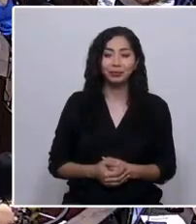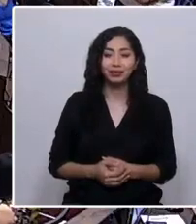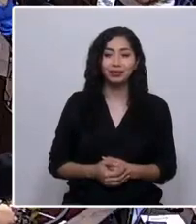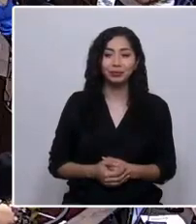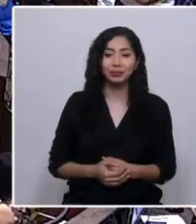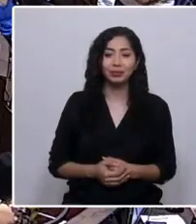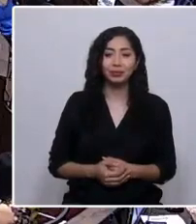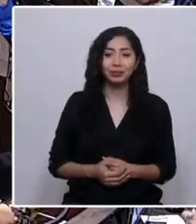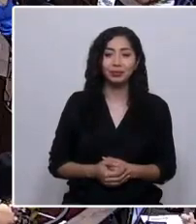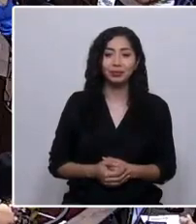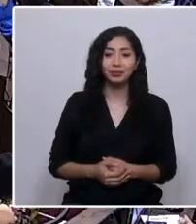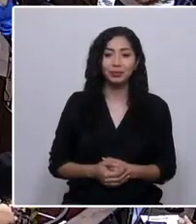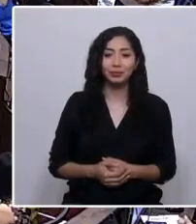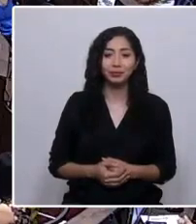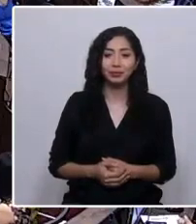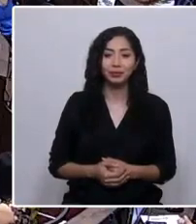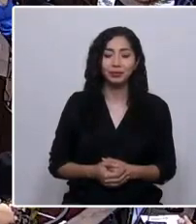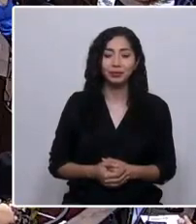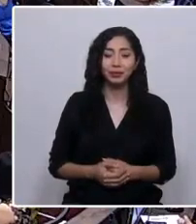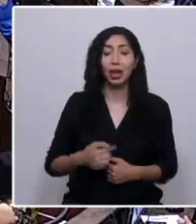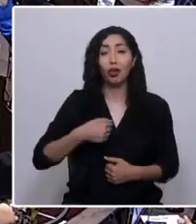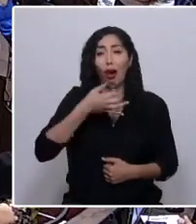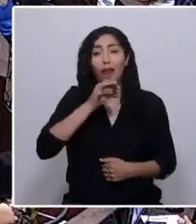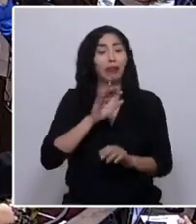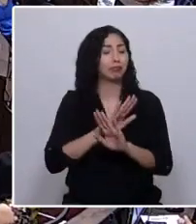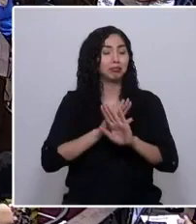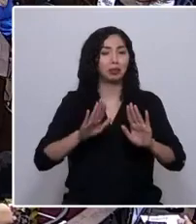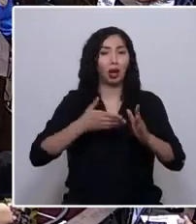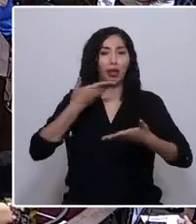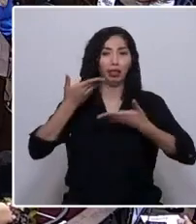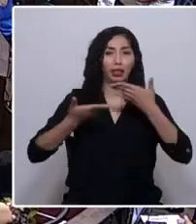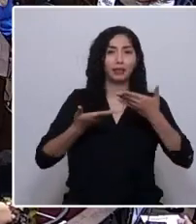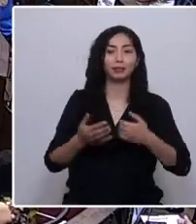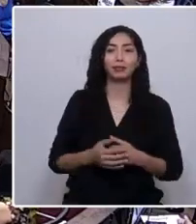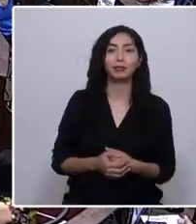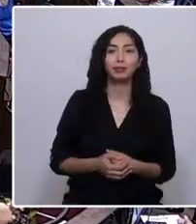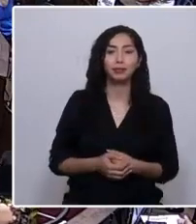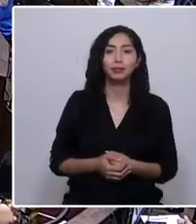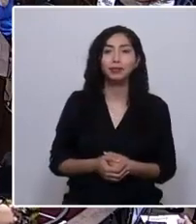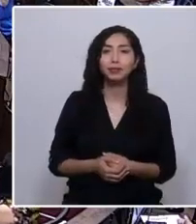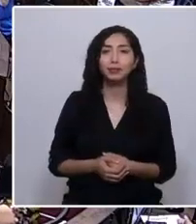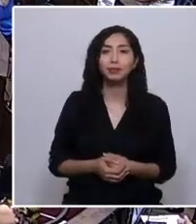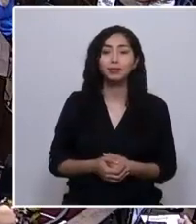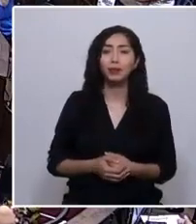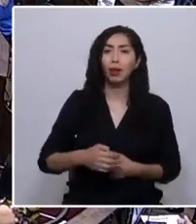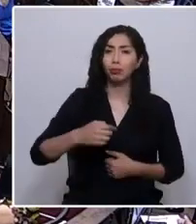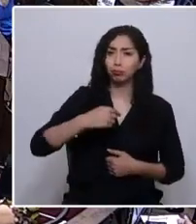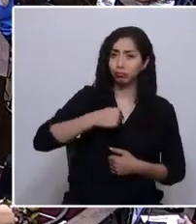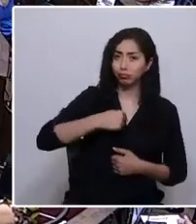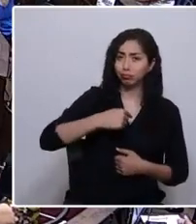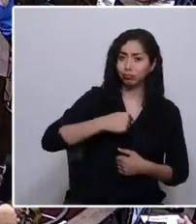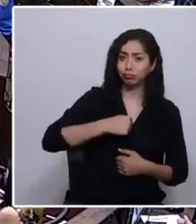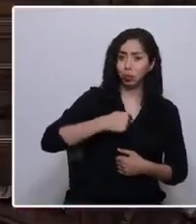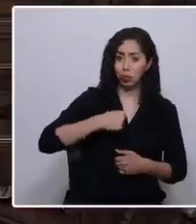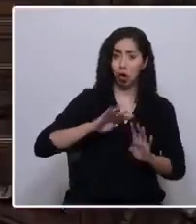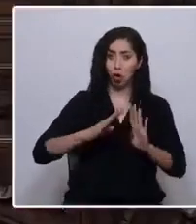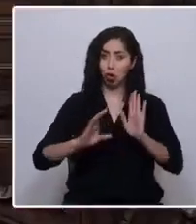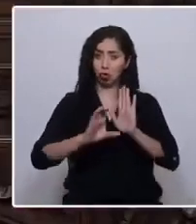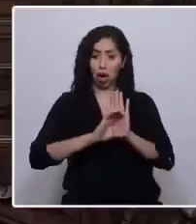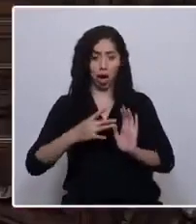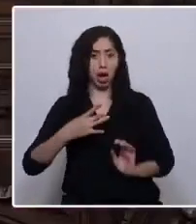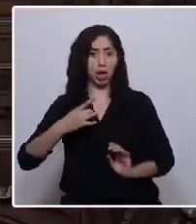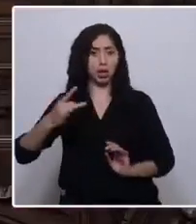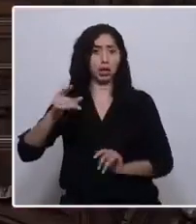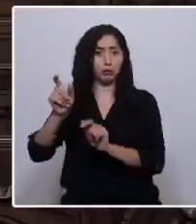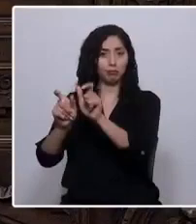Ya empecé dejándole. Ya. Yo soy un constituyente elegido por